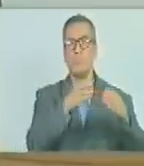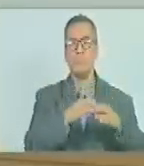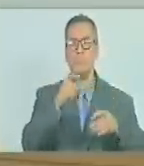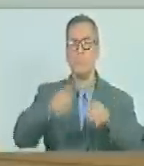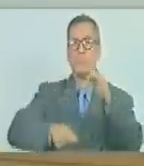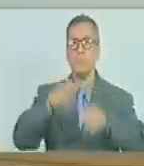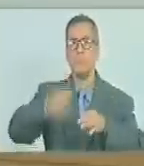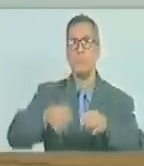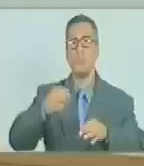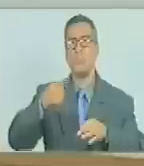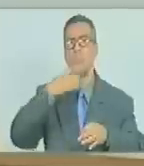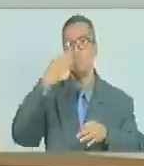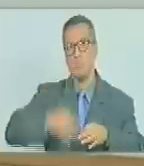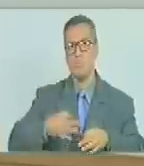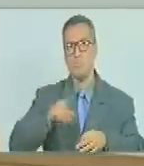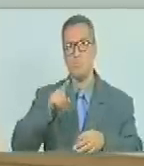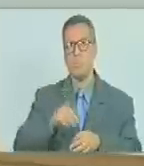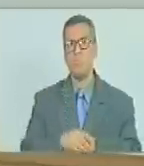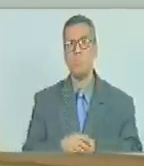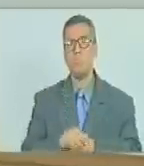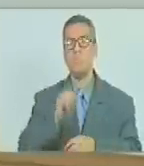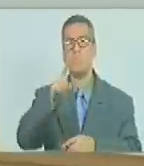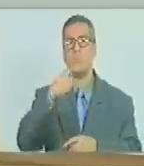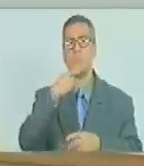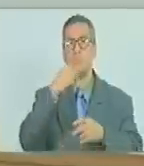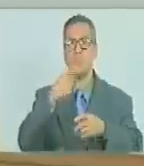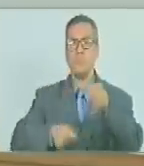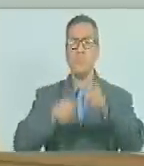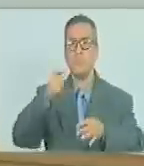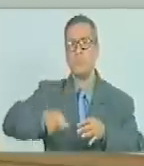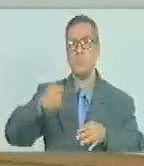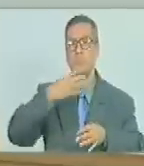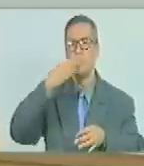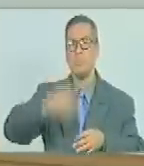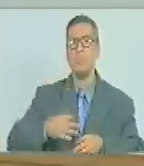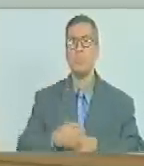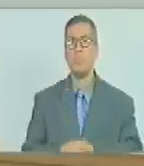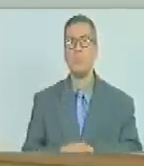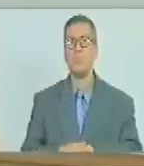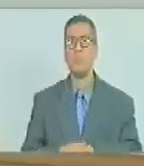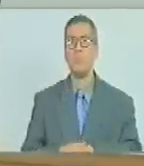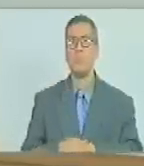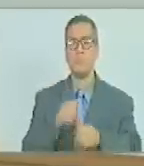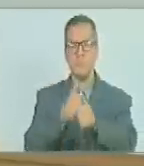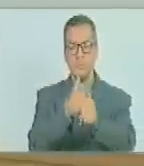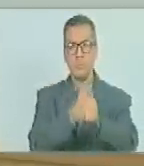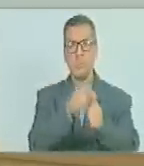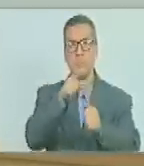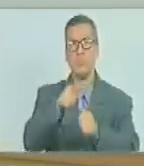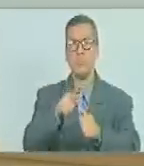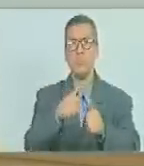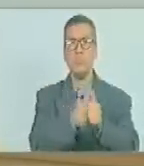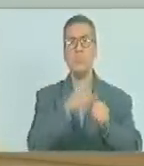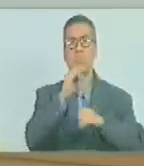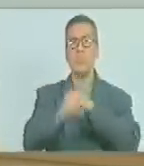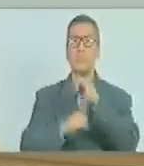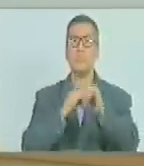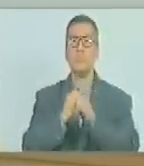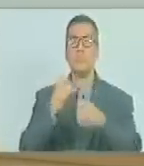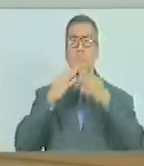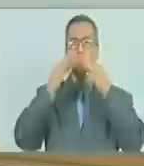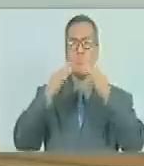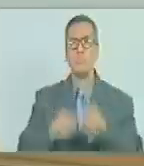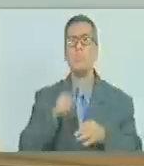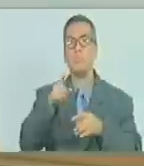internacional, si fuera fiscal de verdad, si fuera abogado de verdad, si persiguiera el crimen internacional de